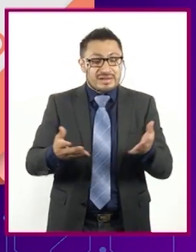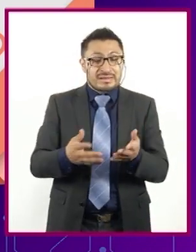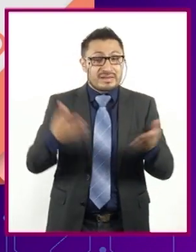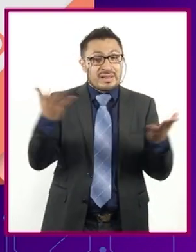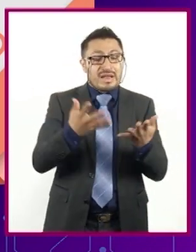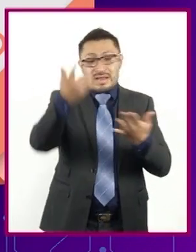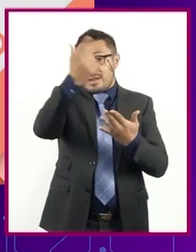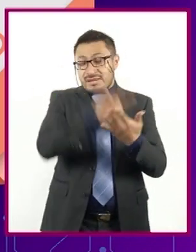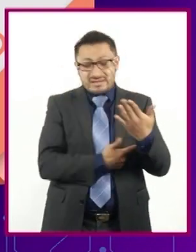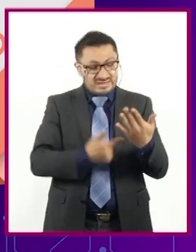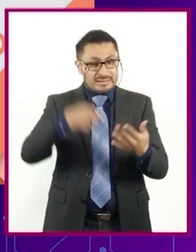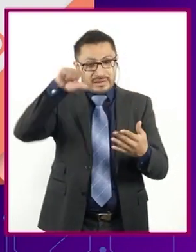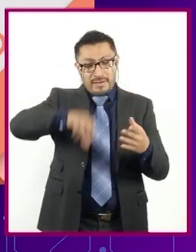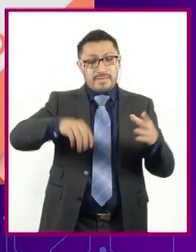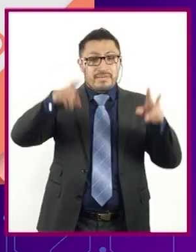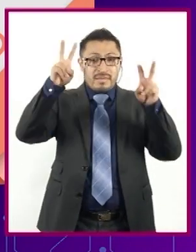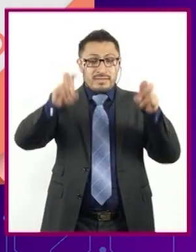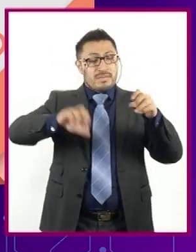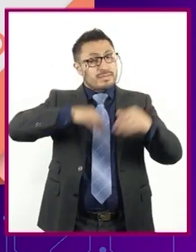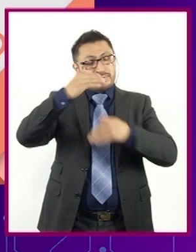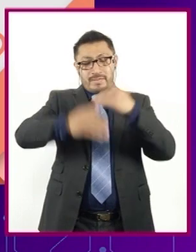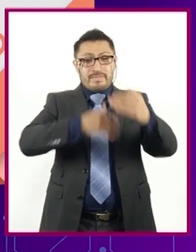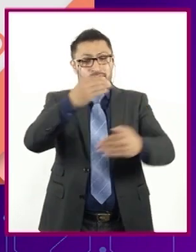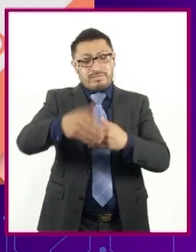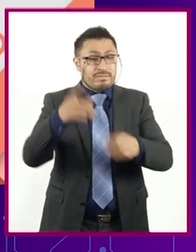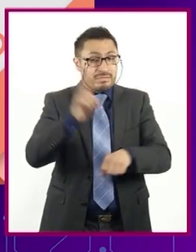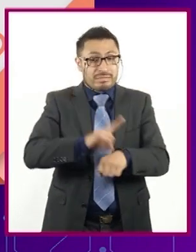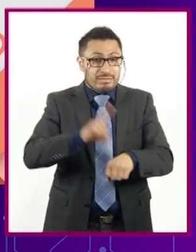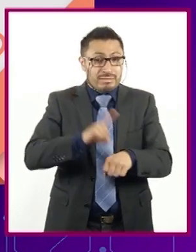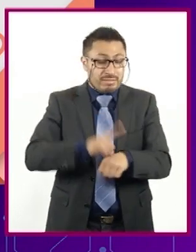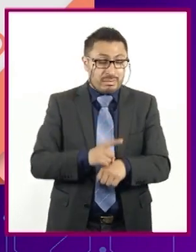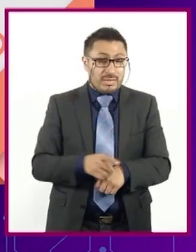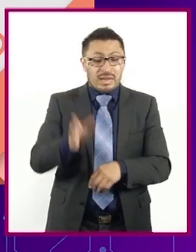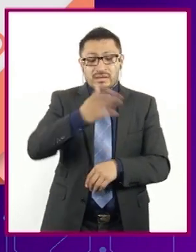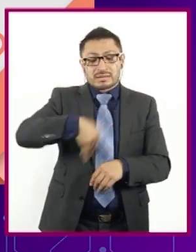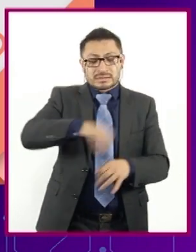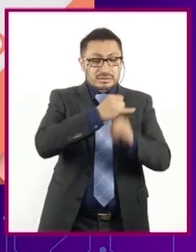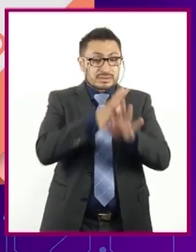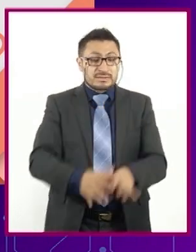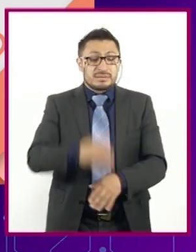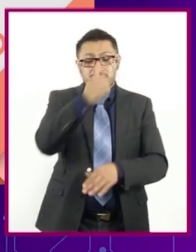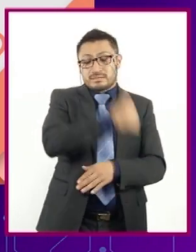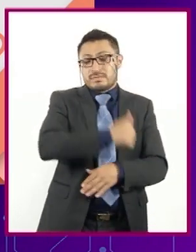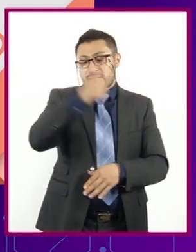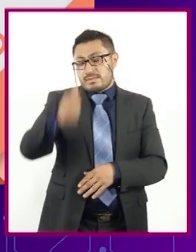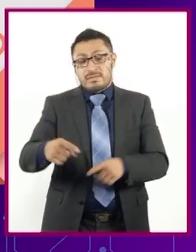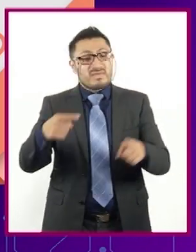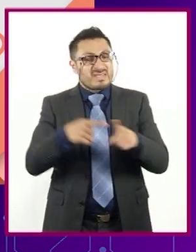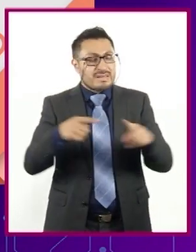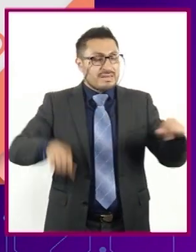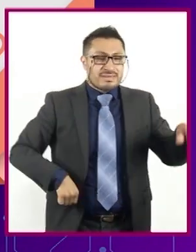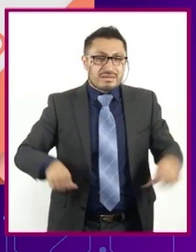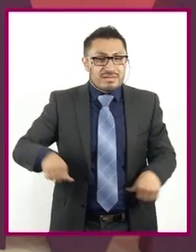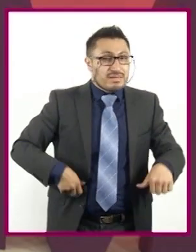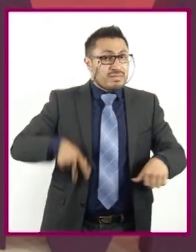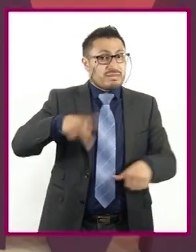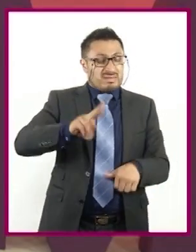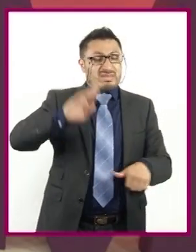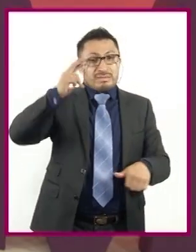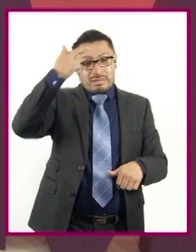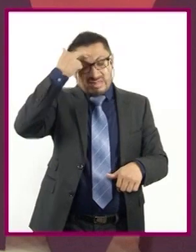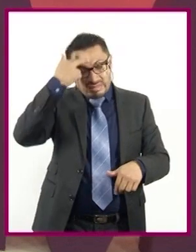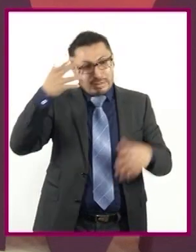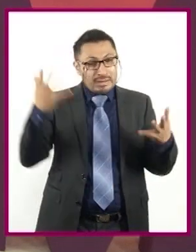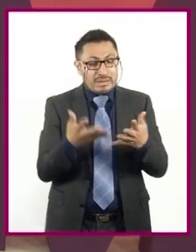en esta y otras materias en los próximos días. Busquen información de cada trabajo, pero antes no olviden